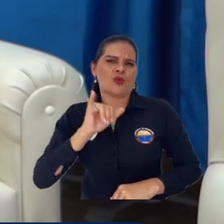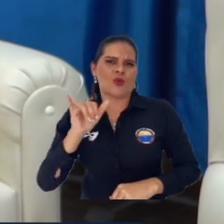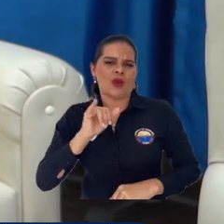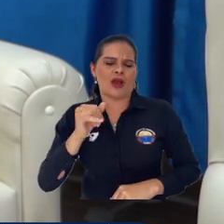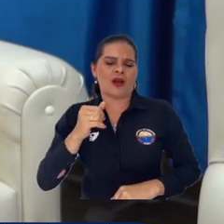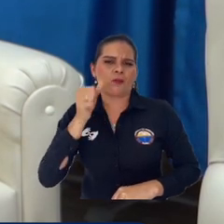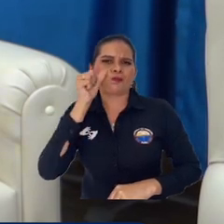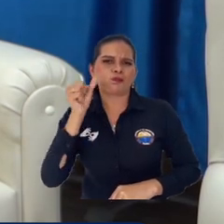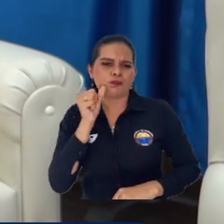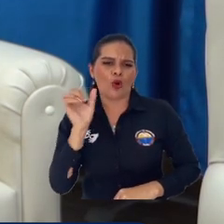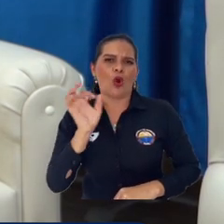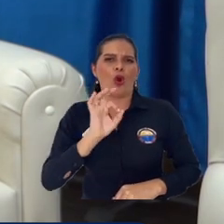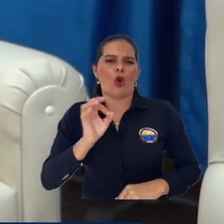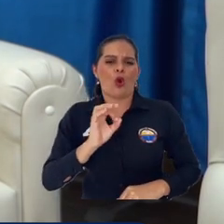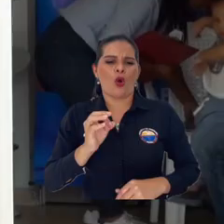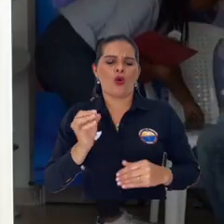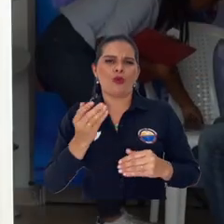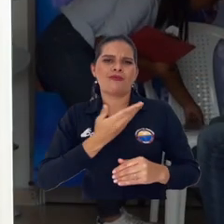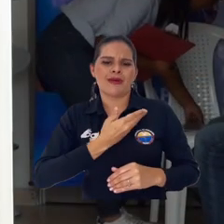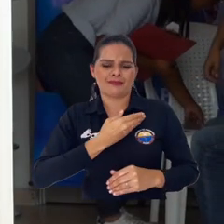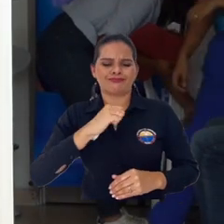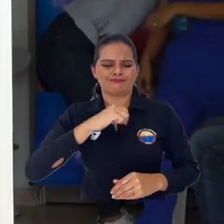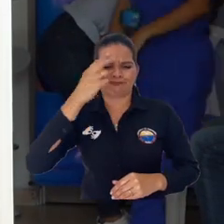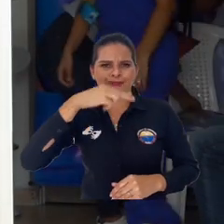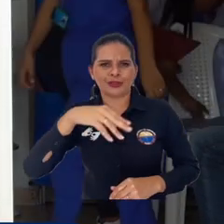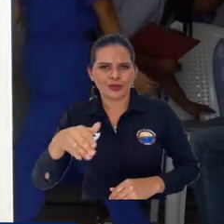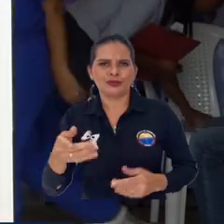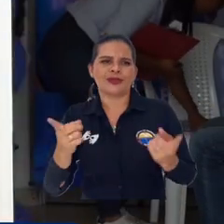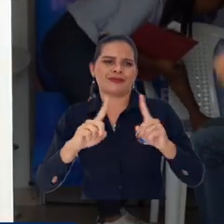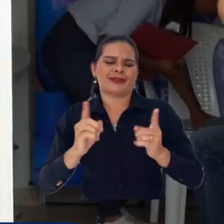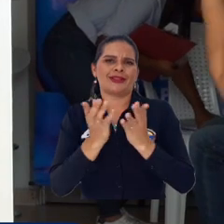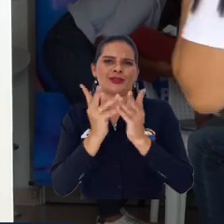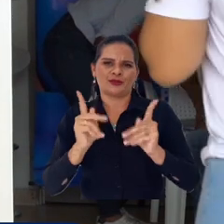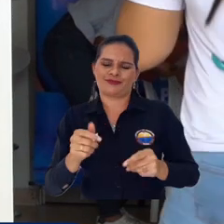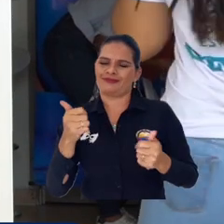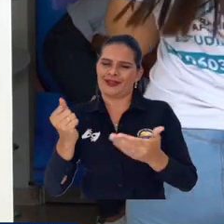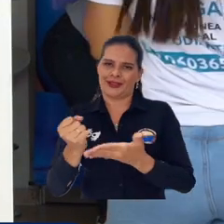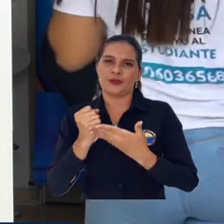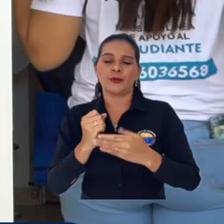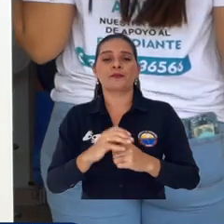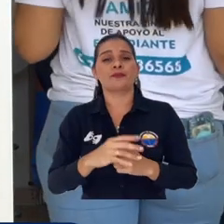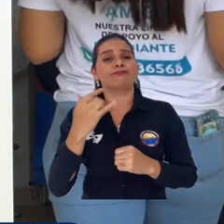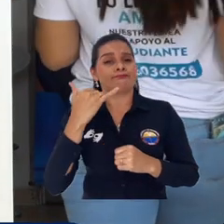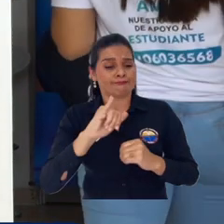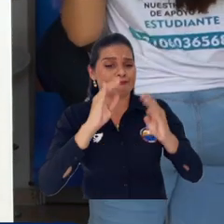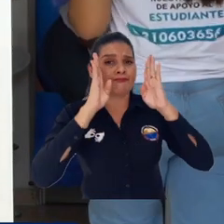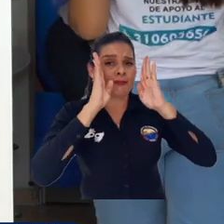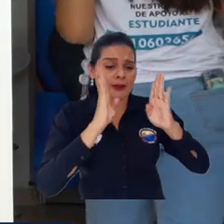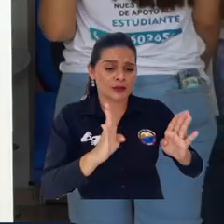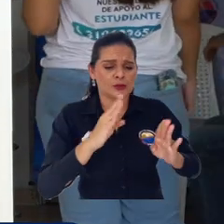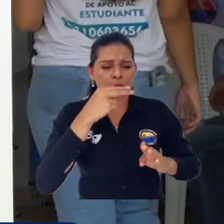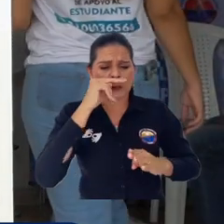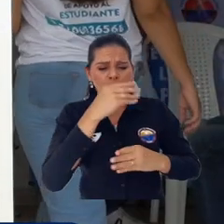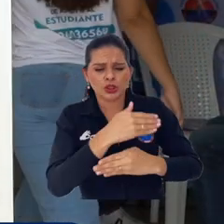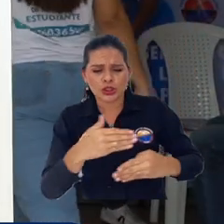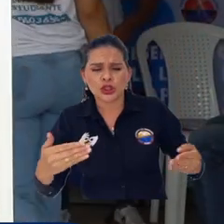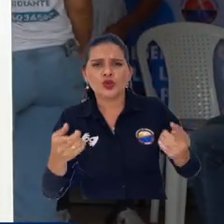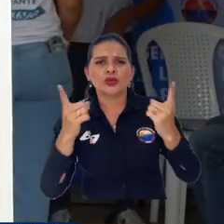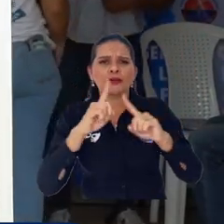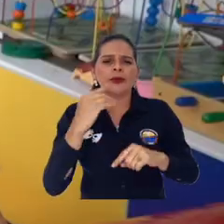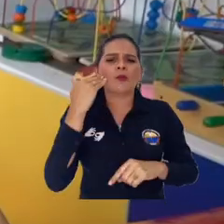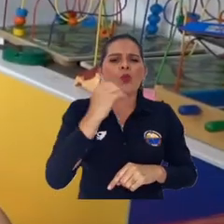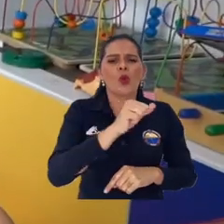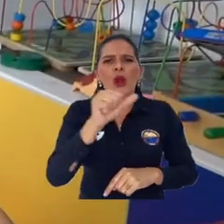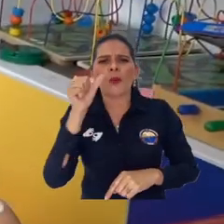estudiantes, entonces me parece súper chévere. Estamos cumpliendo con esa ruta materno-perinatal, por lo menos desde la atención primaria y derivándola a